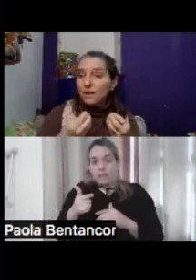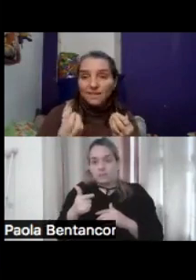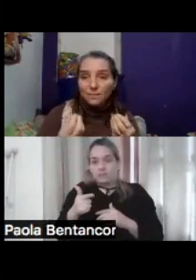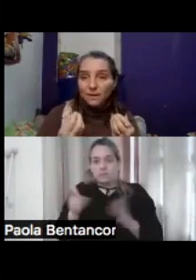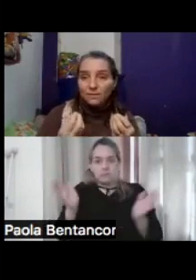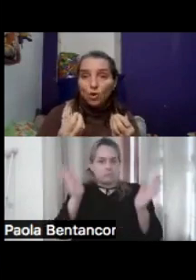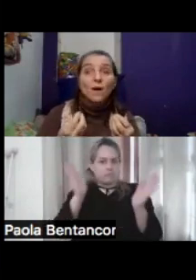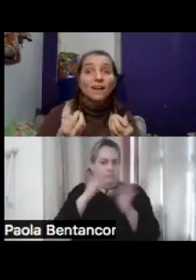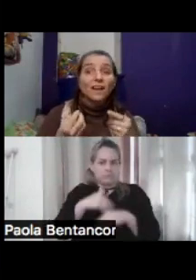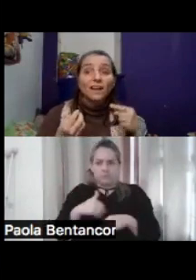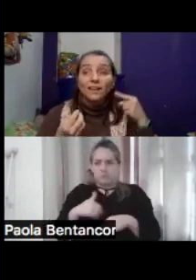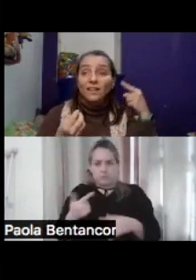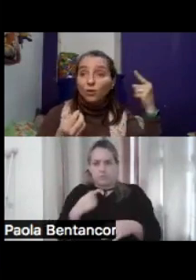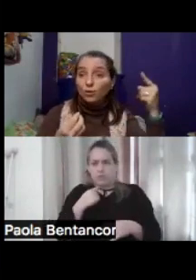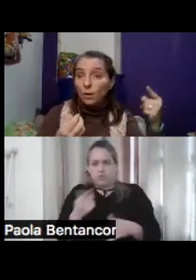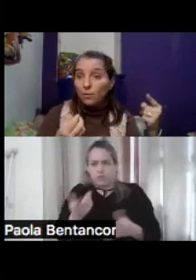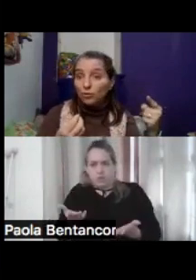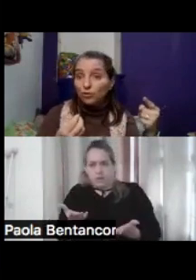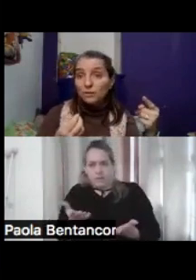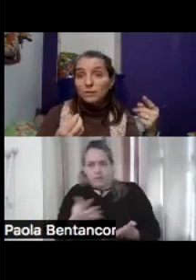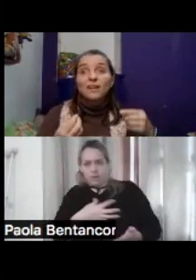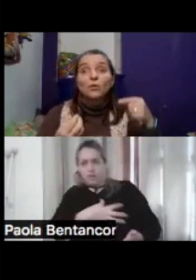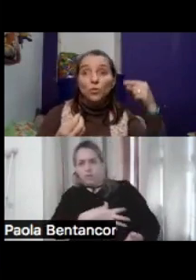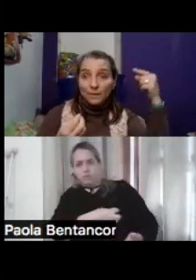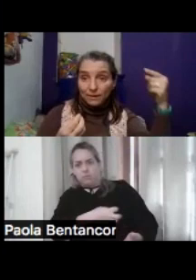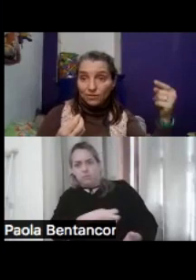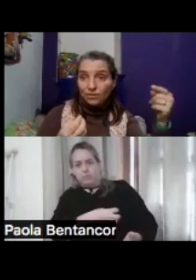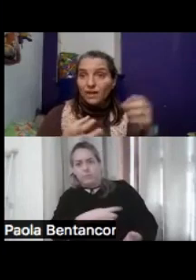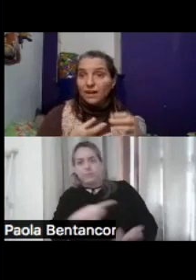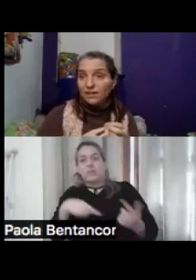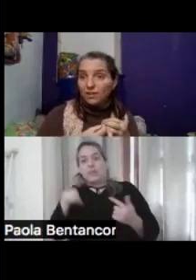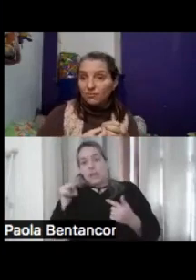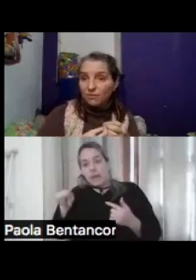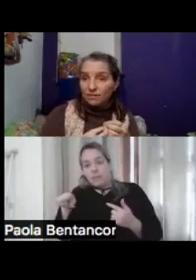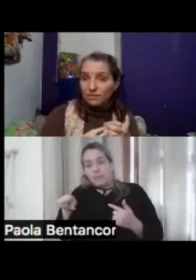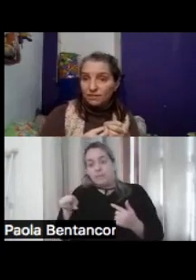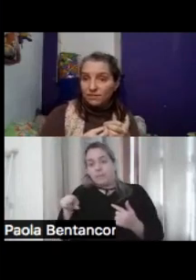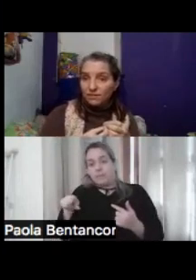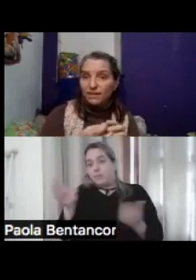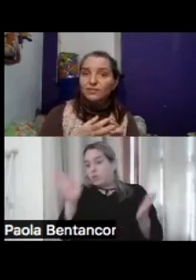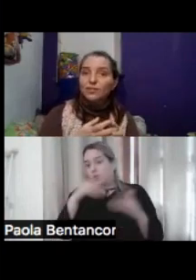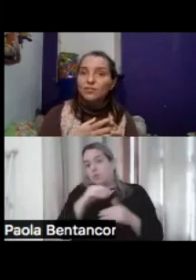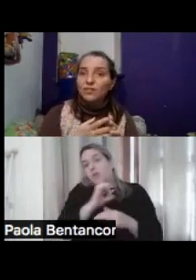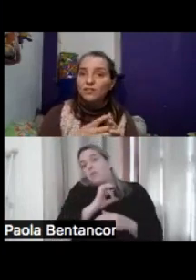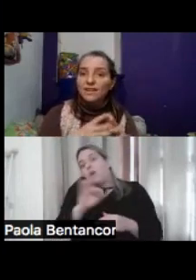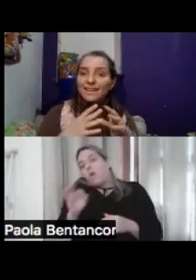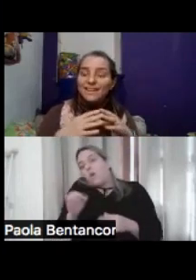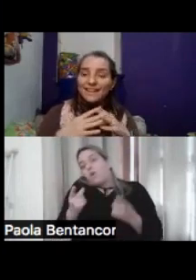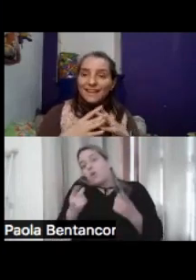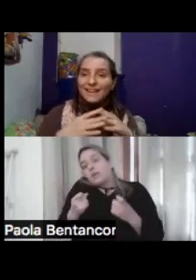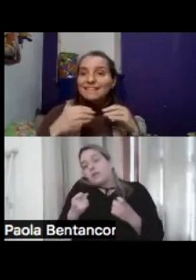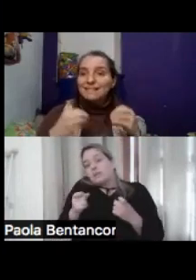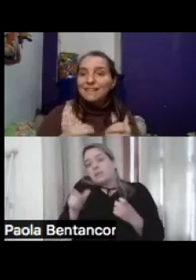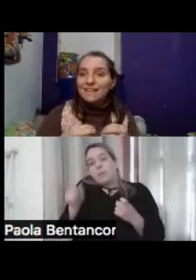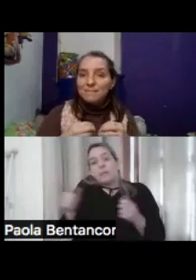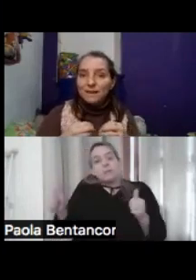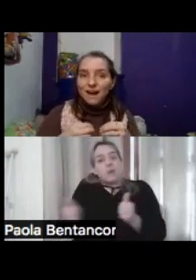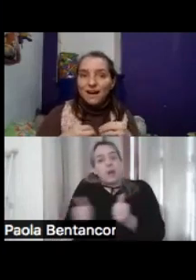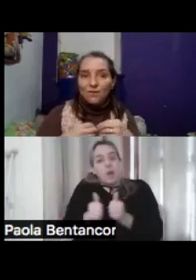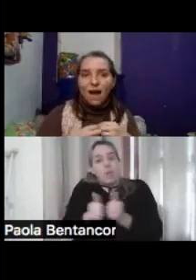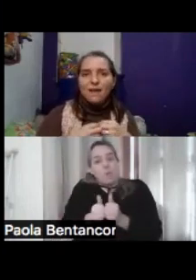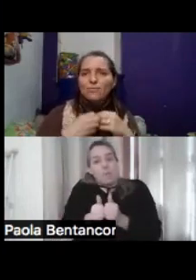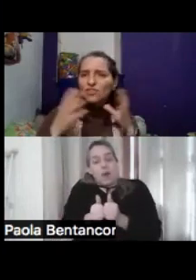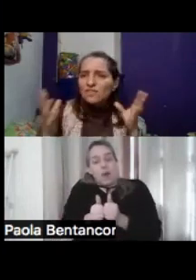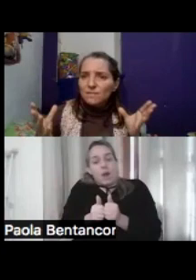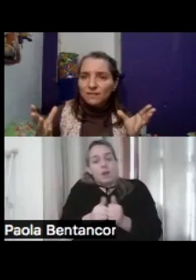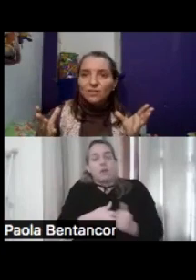manual o no va a servir o va a requerir de otro apoyo que va a ser una persona haciendo la fuerza. Entonces, si bien